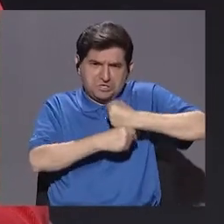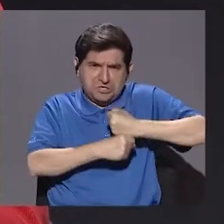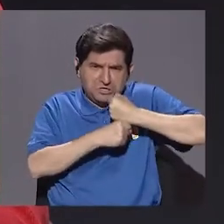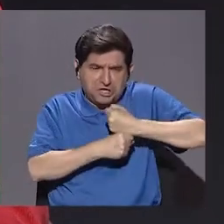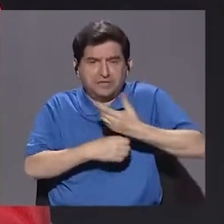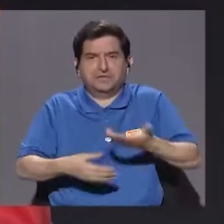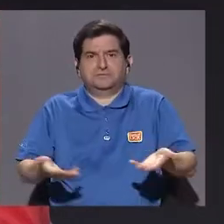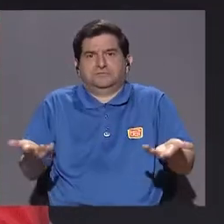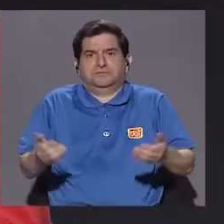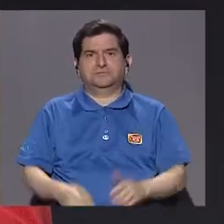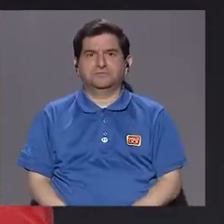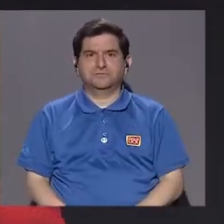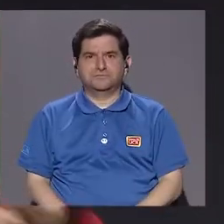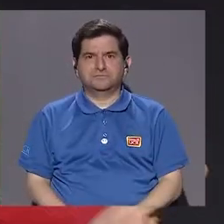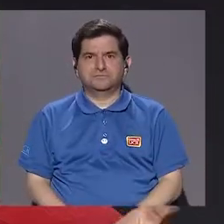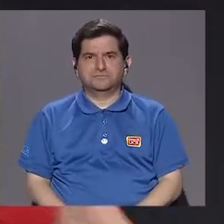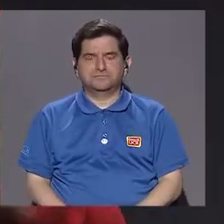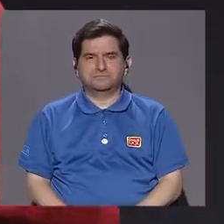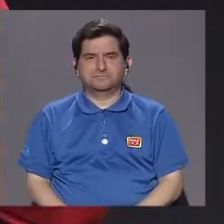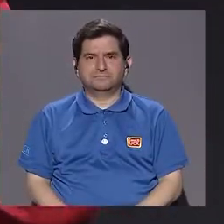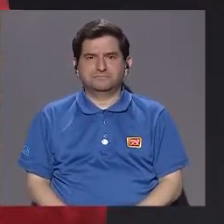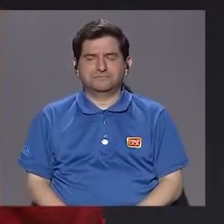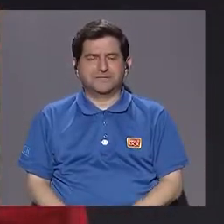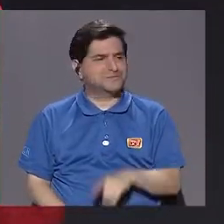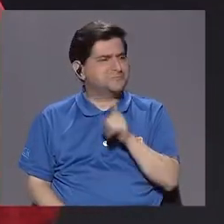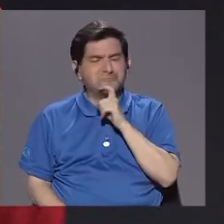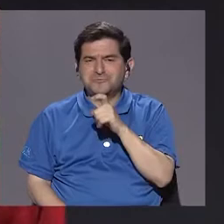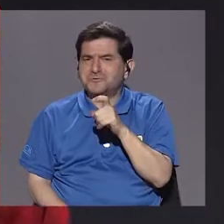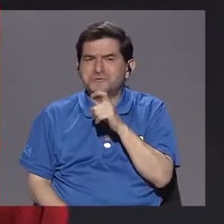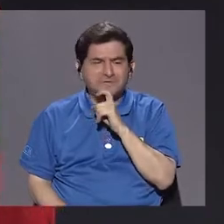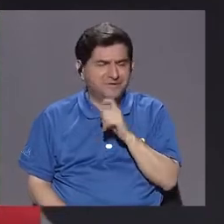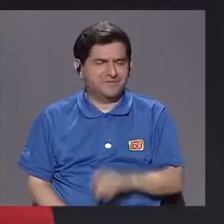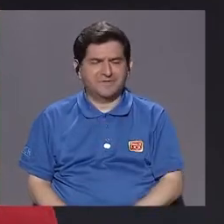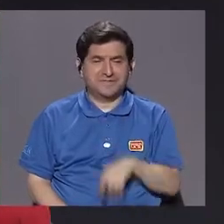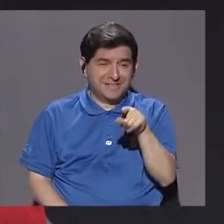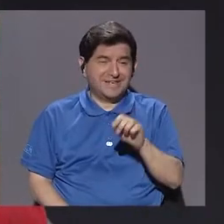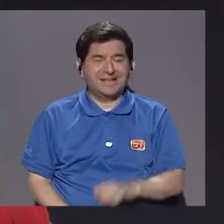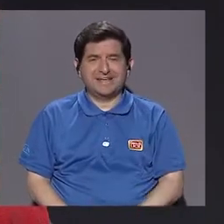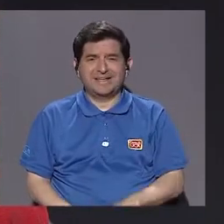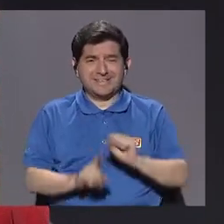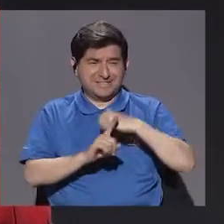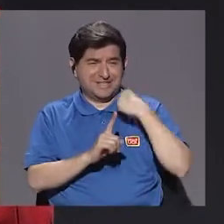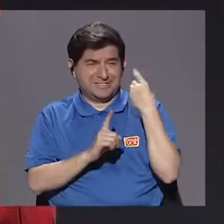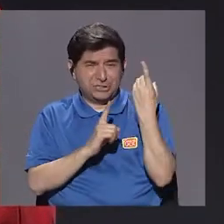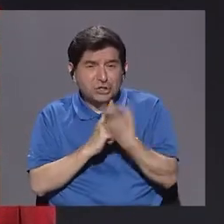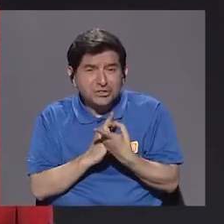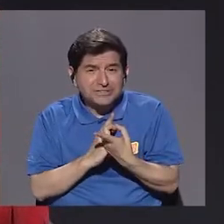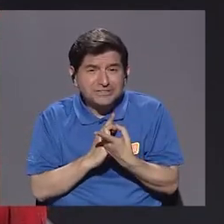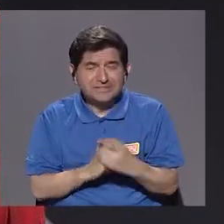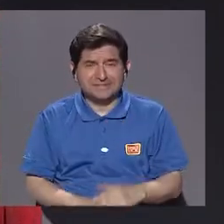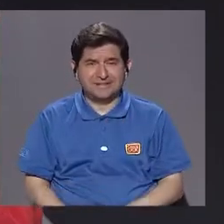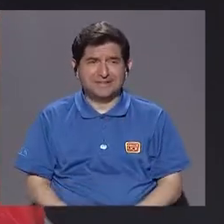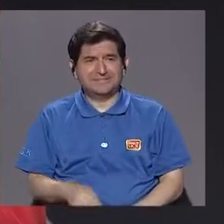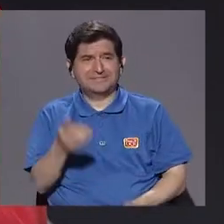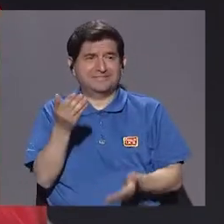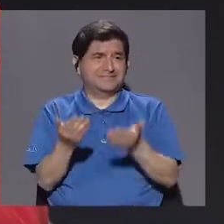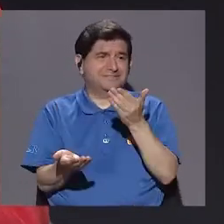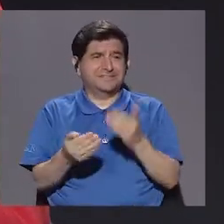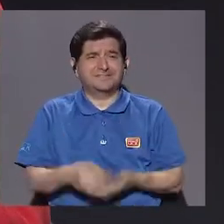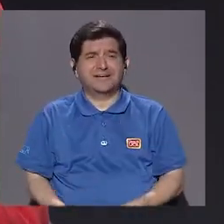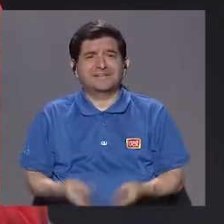y tiranos de la cetera respuesta mucho en esas sociedades 10